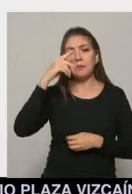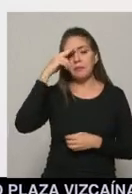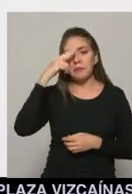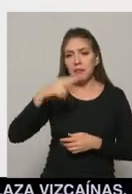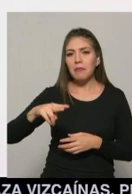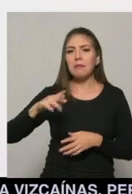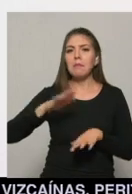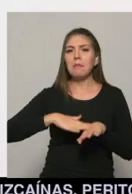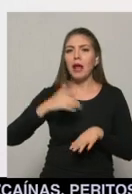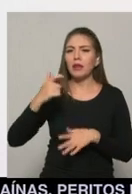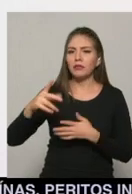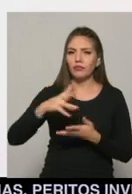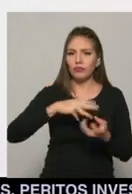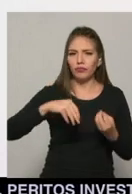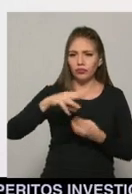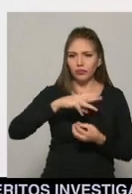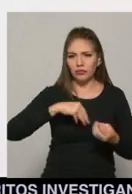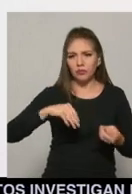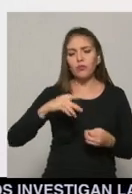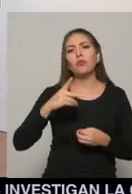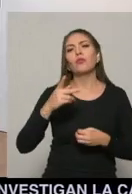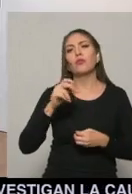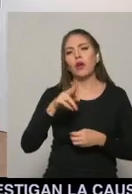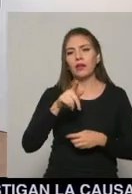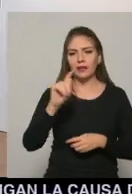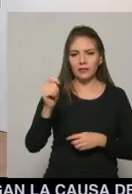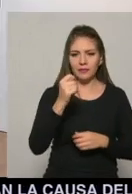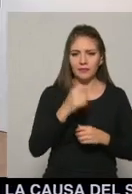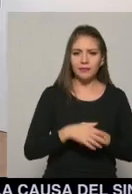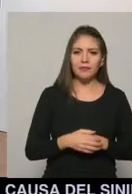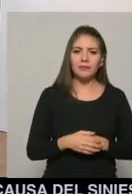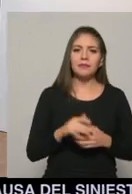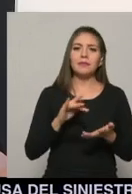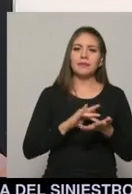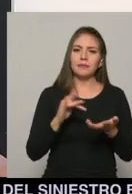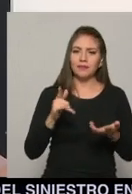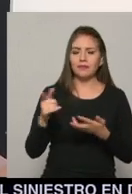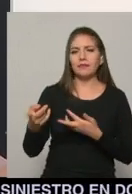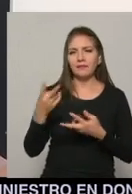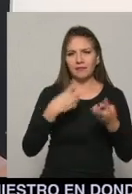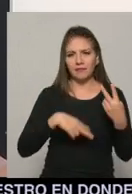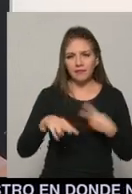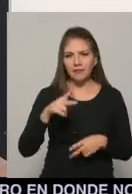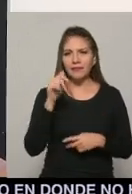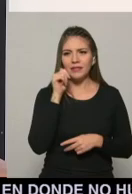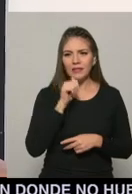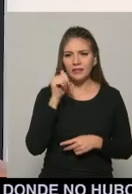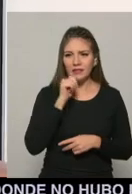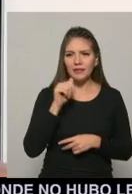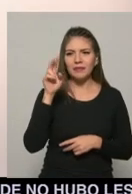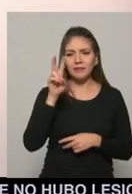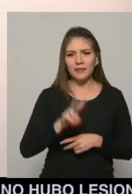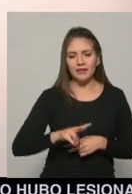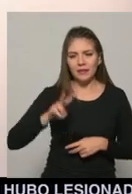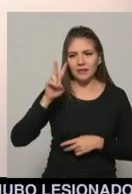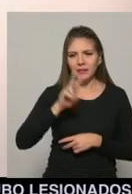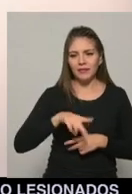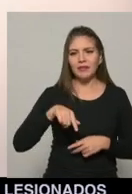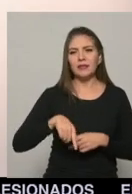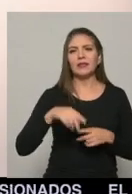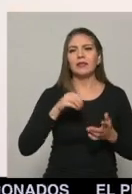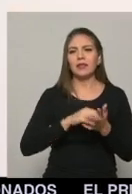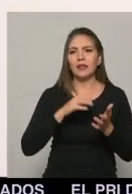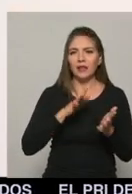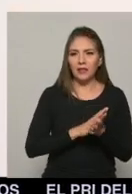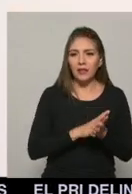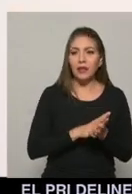ingresos vía la economía digital. Yo te agradezco mucho tu participación, muy valiosa como siempre, como cada viernes aquí en Agenda y Contexto, Jorge Bravo.